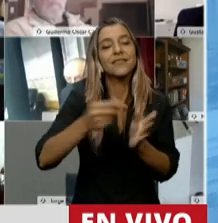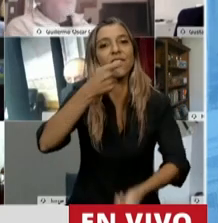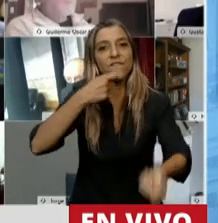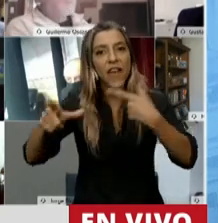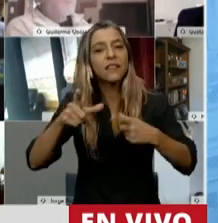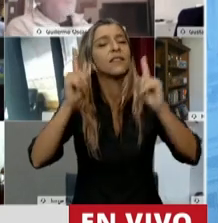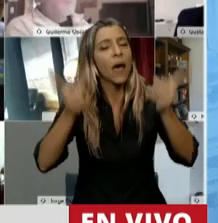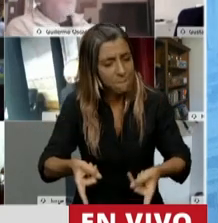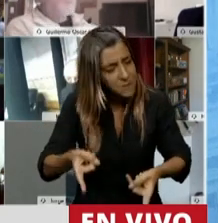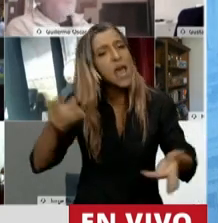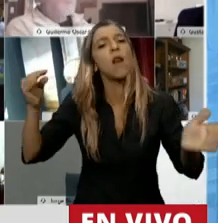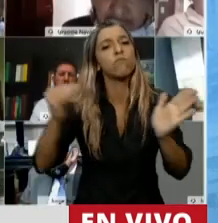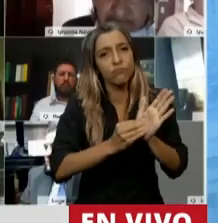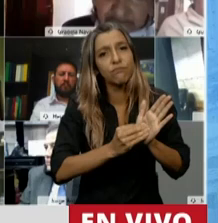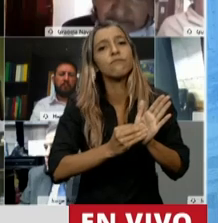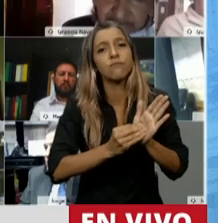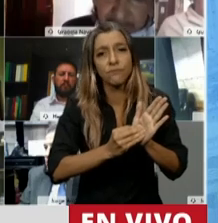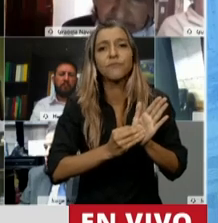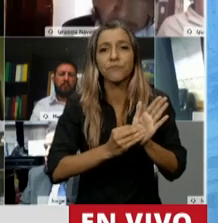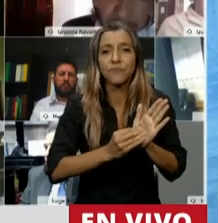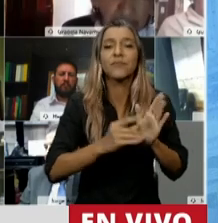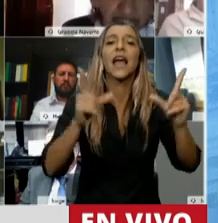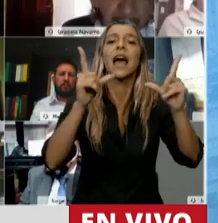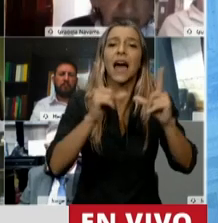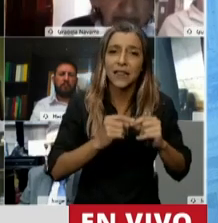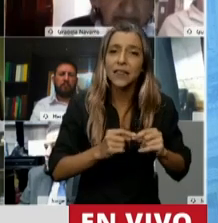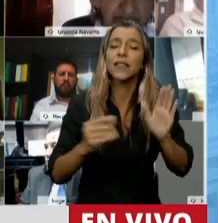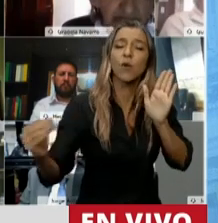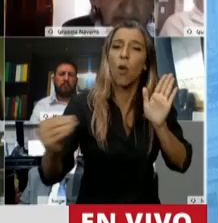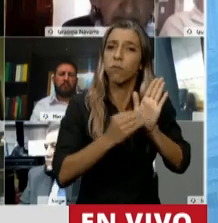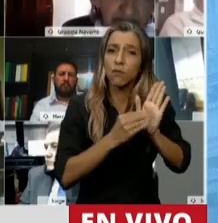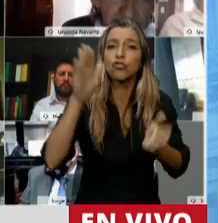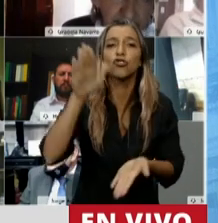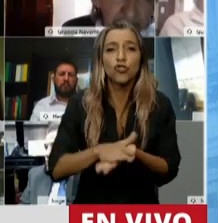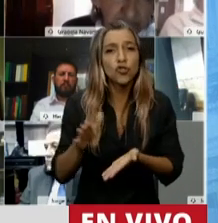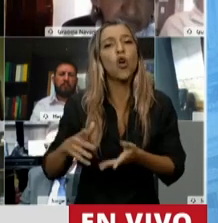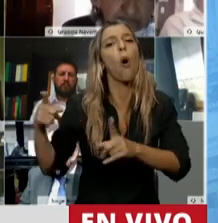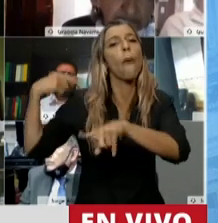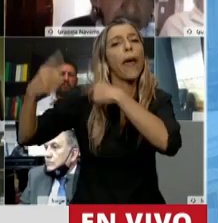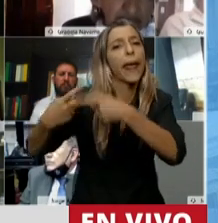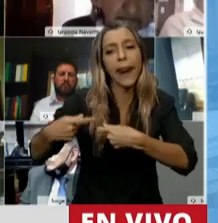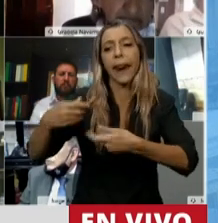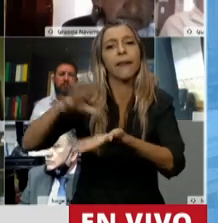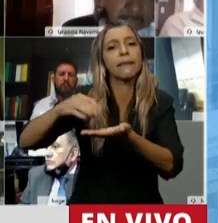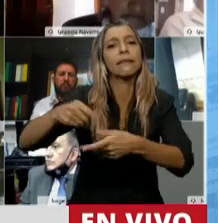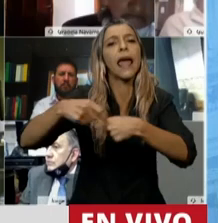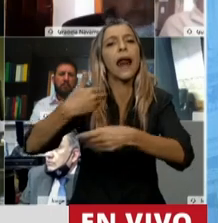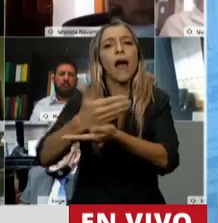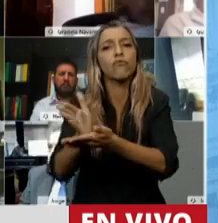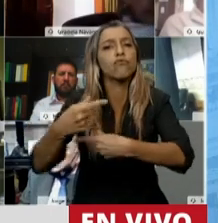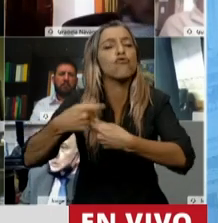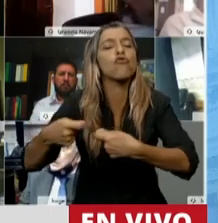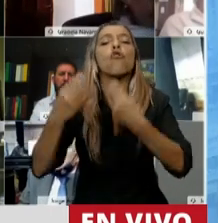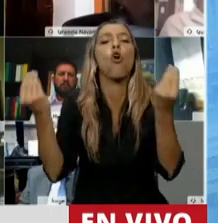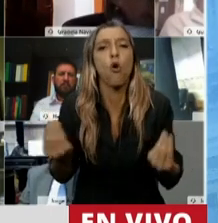está. Está la venta de los terrenos, lo dice el articulado de la ley, que lo discutimos en comisión, que lo discutimos cuando la